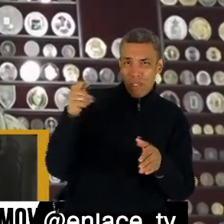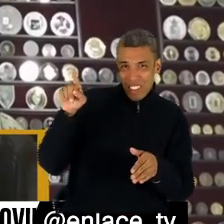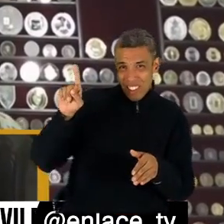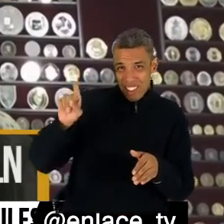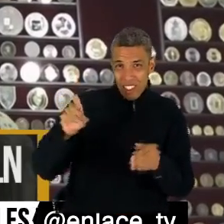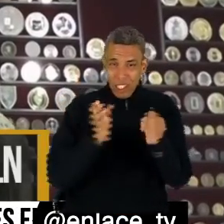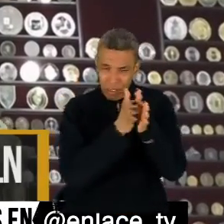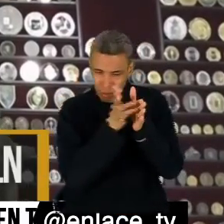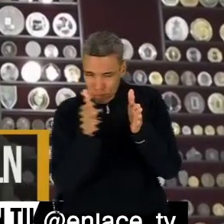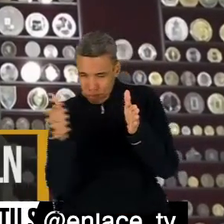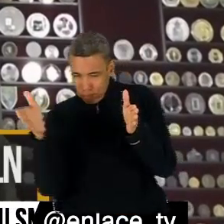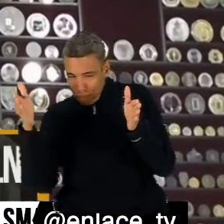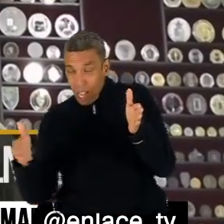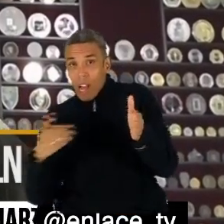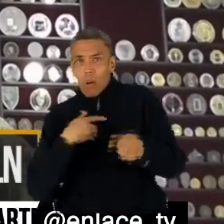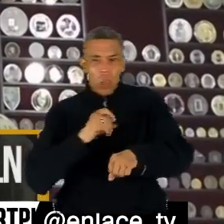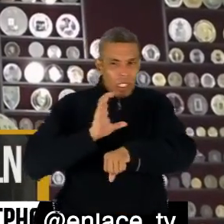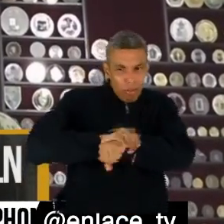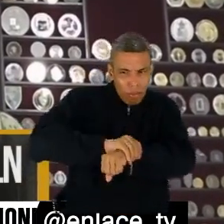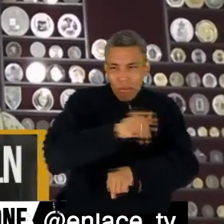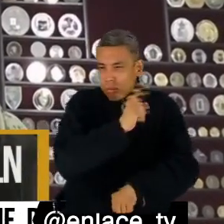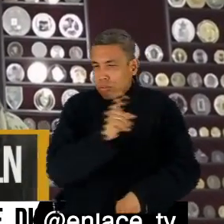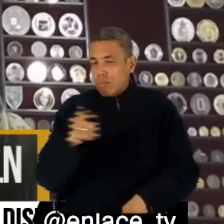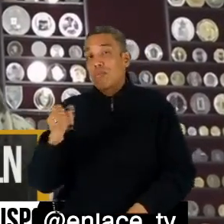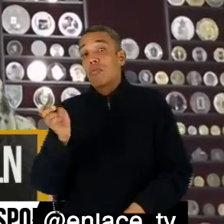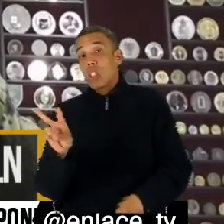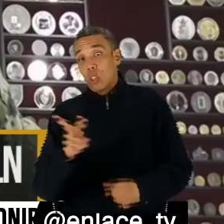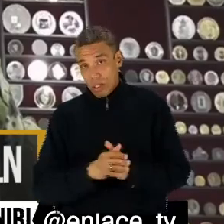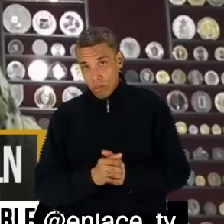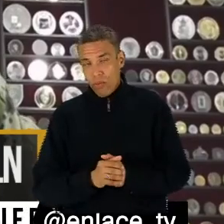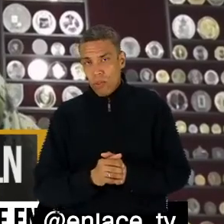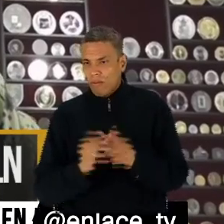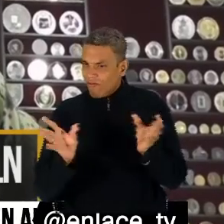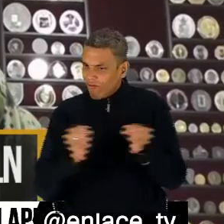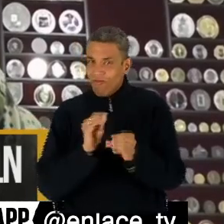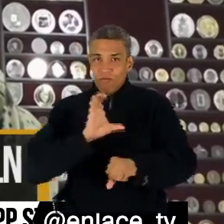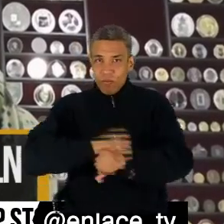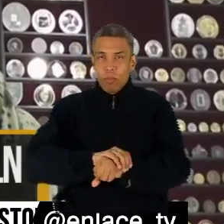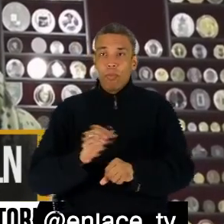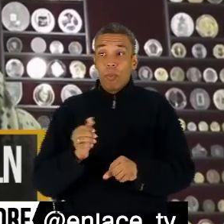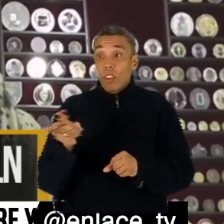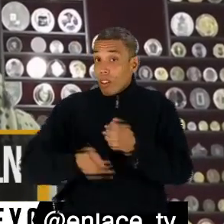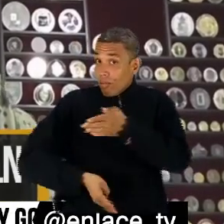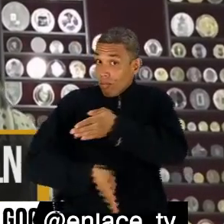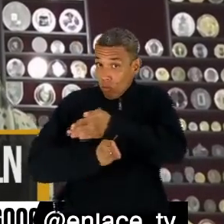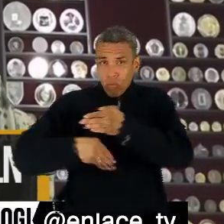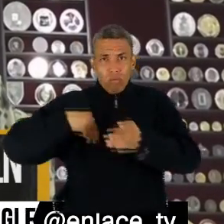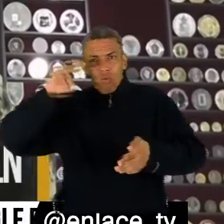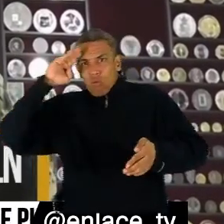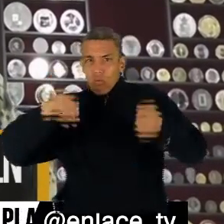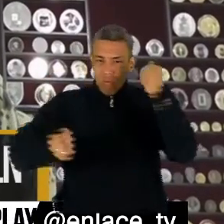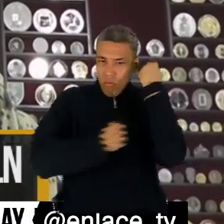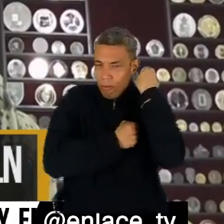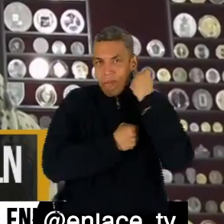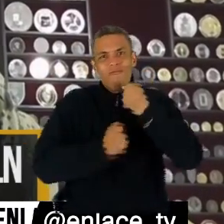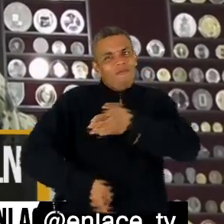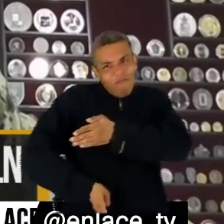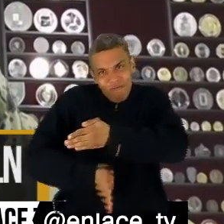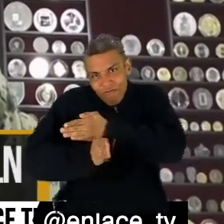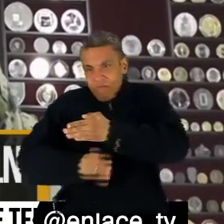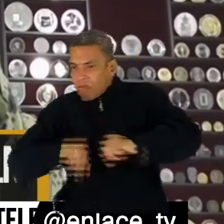país. Las operaciones militares van a continuar, los soldados de la 5ª Brigada, con fe en la causa, vamos a seguir